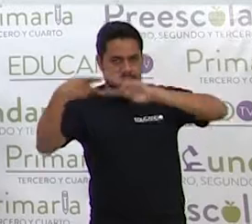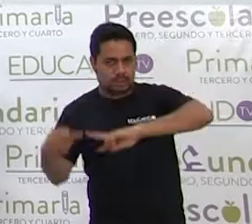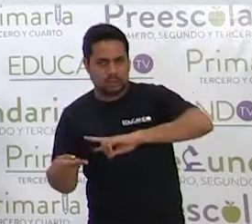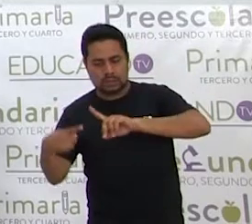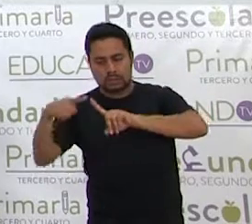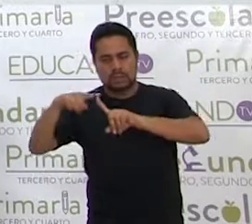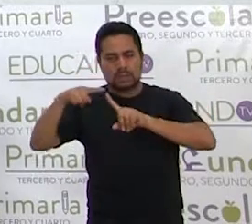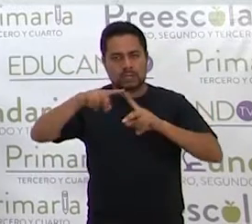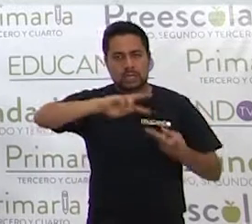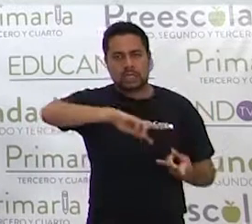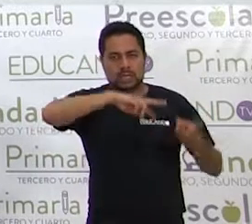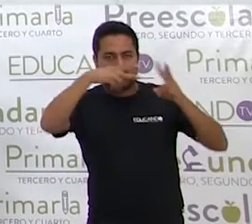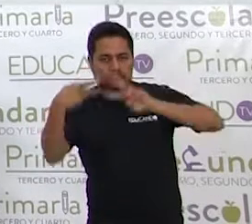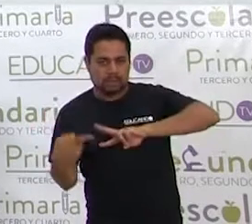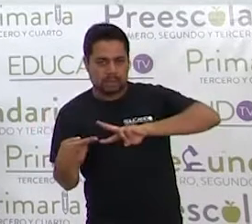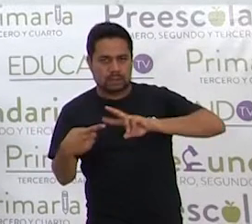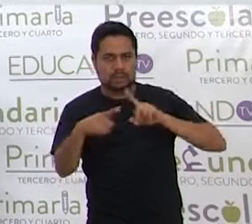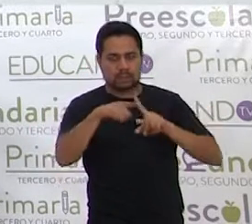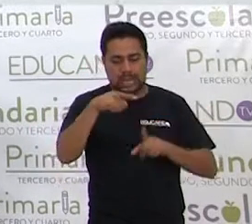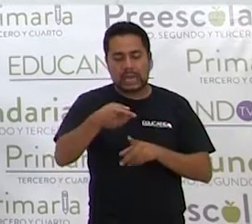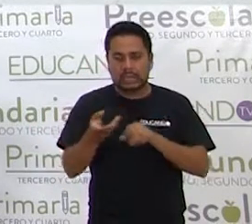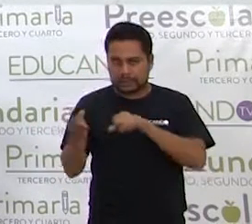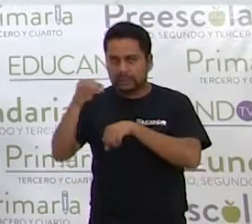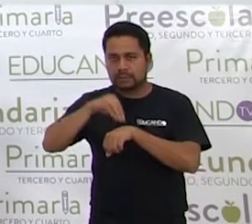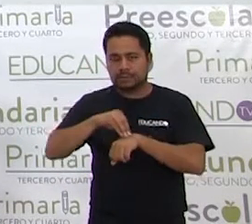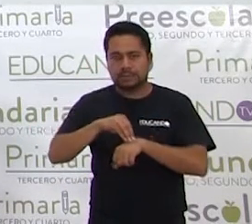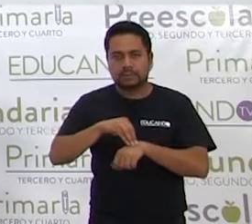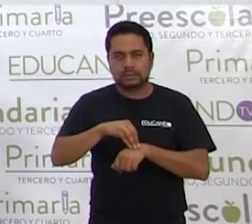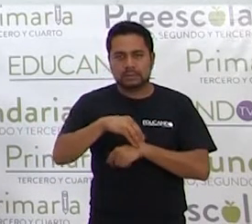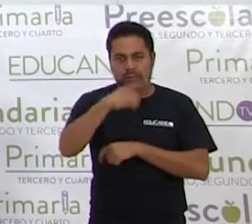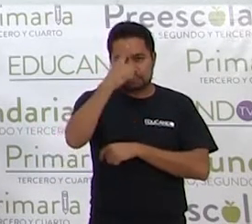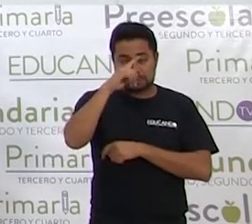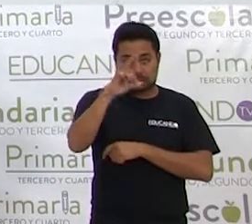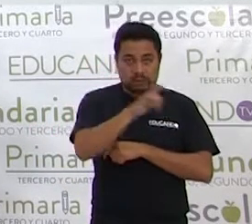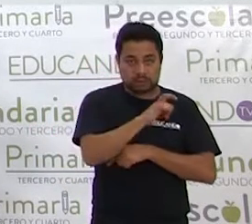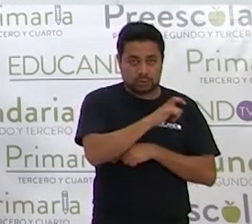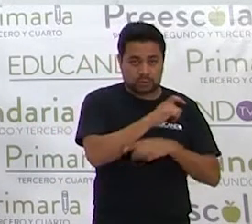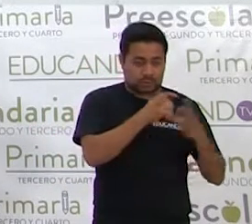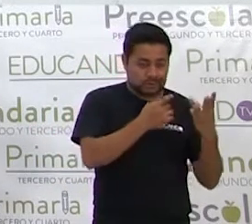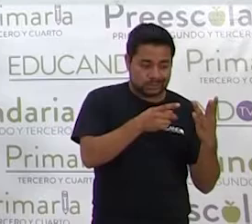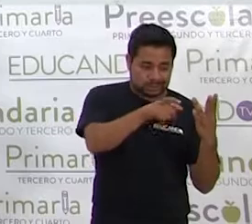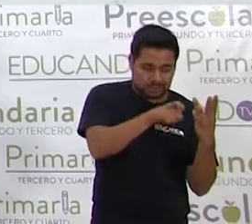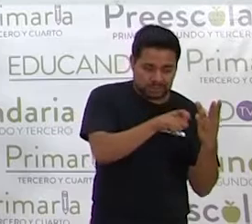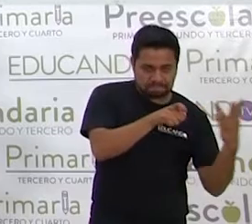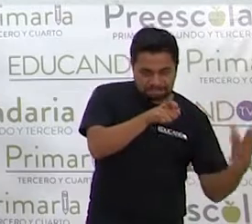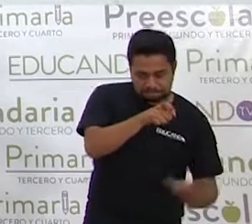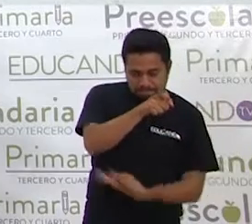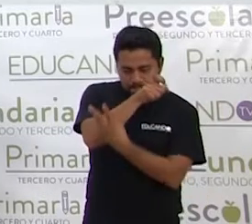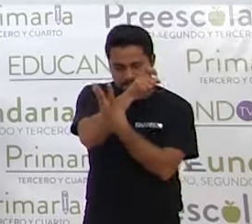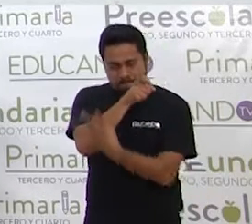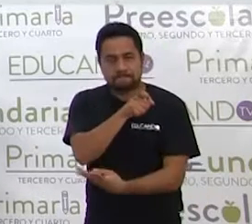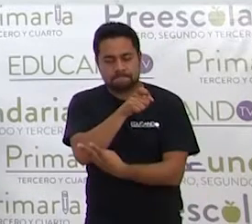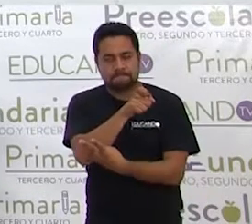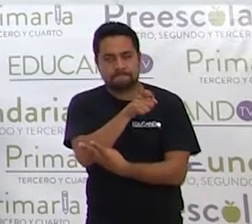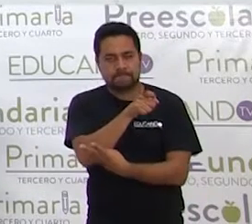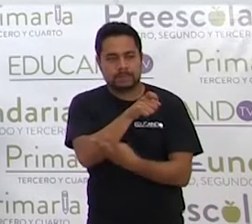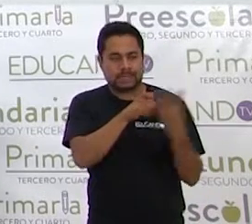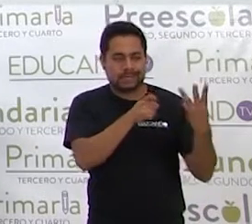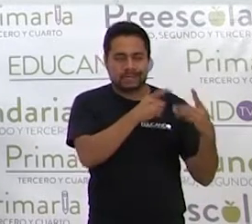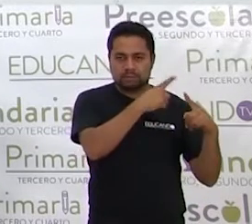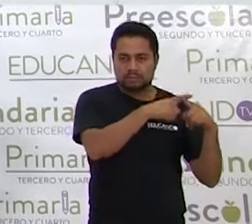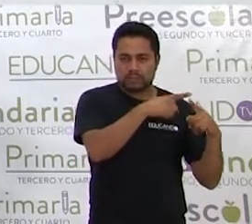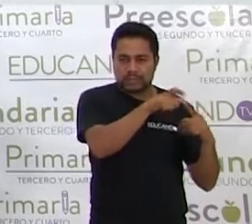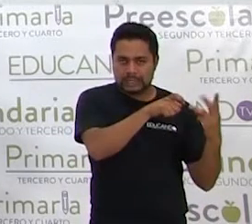operación inversa y aquí lo estamos aplicando si al hacer el despeje x igual a 24 el 3 se está multiplicando